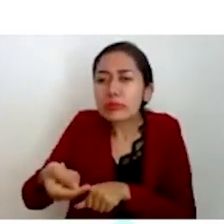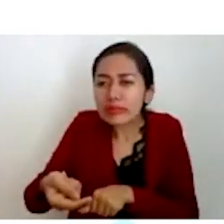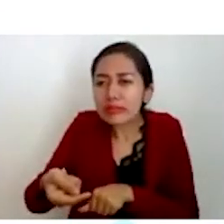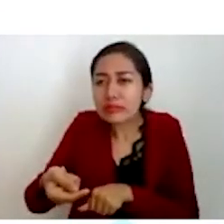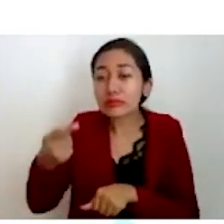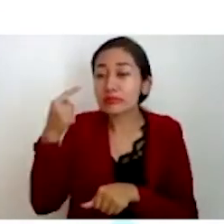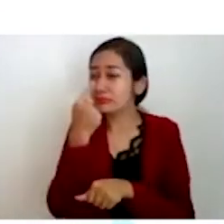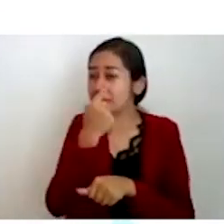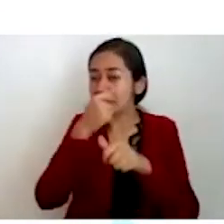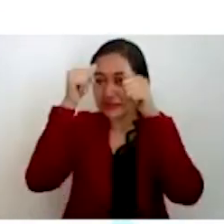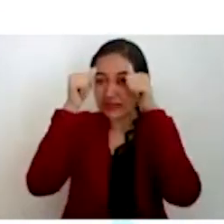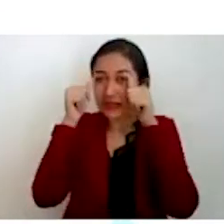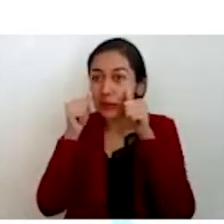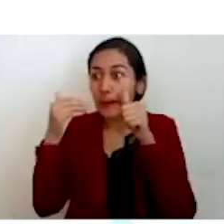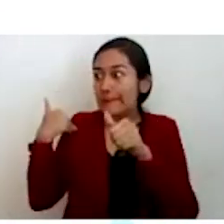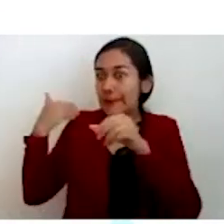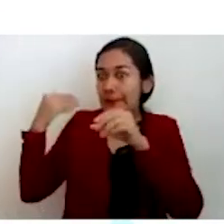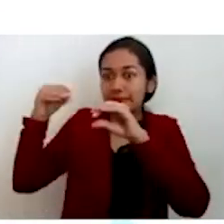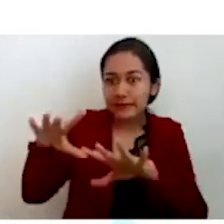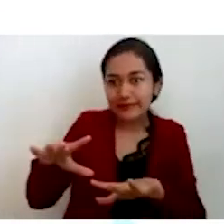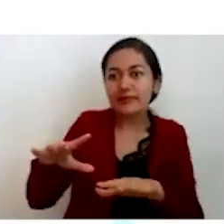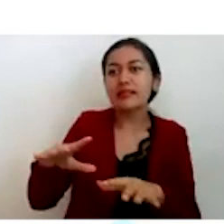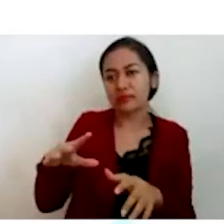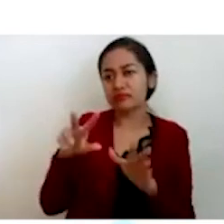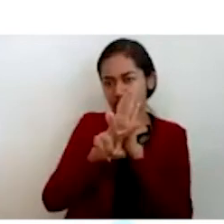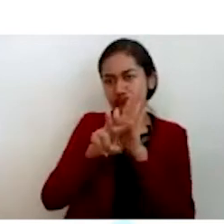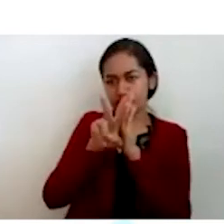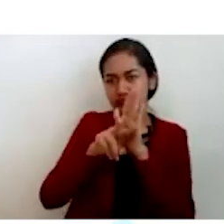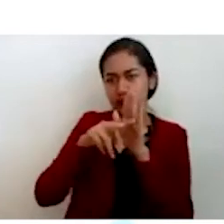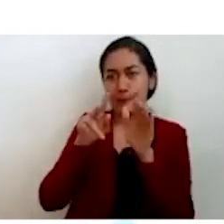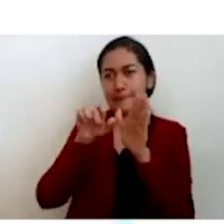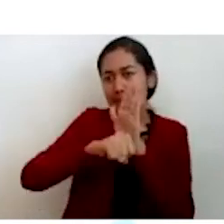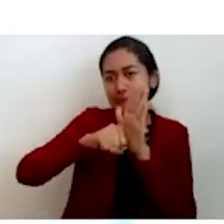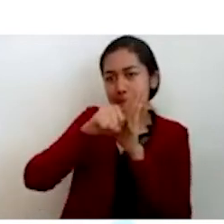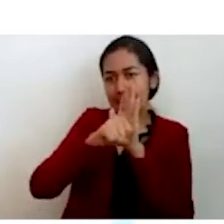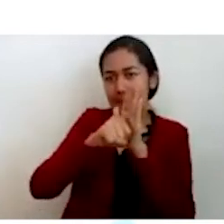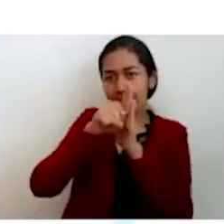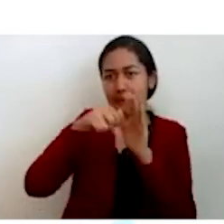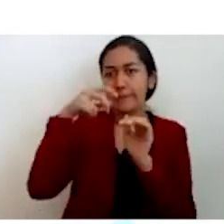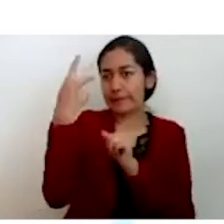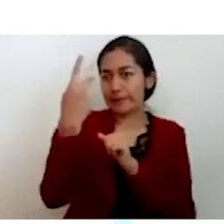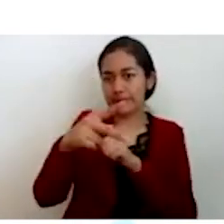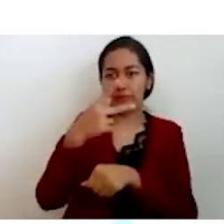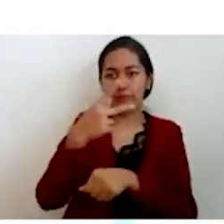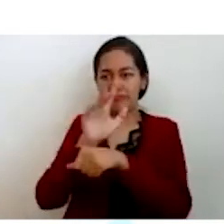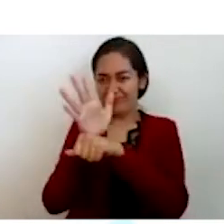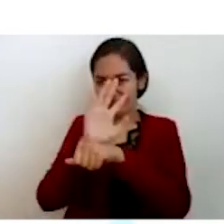drama. Pero bueno, lo traigo a colación porque vemos una vez más cómo está representado tanto esta